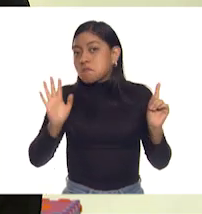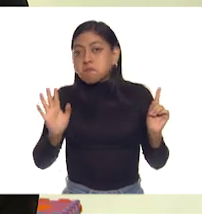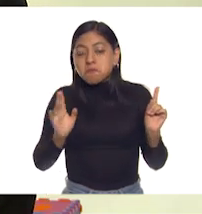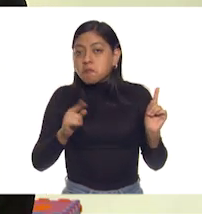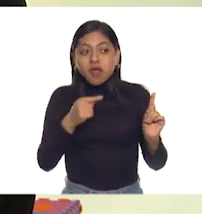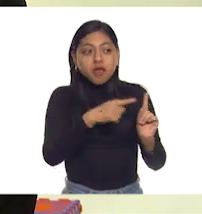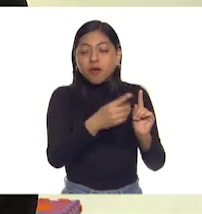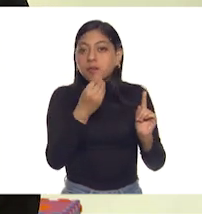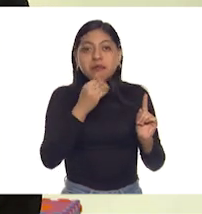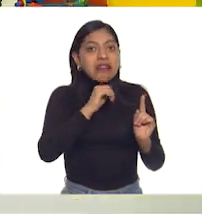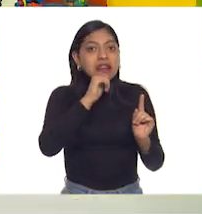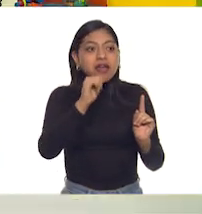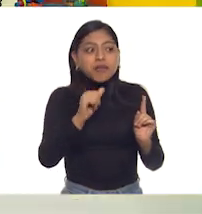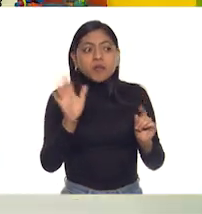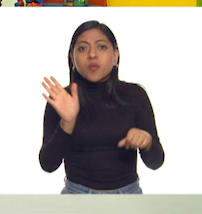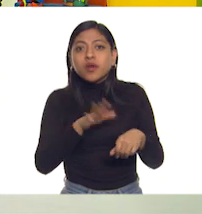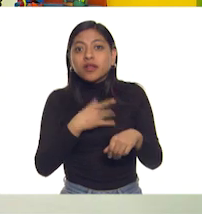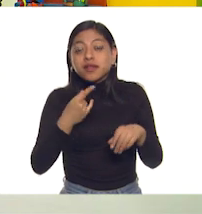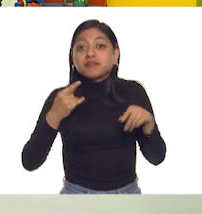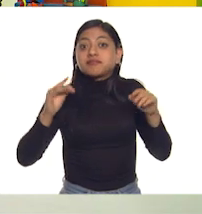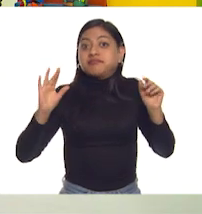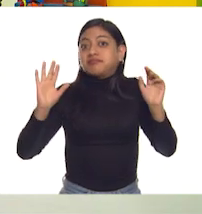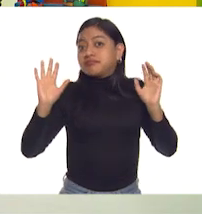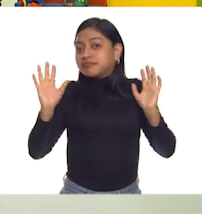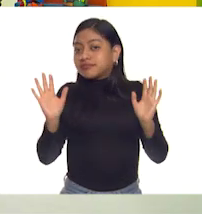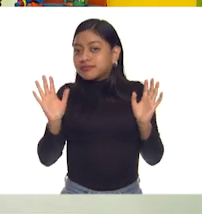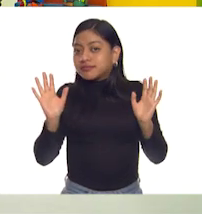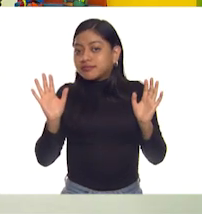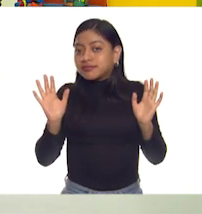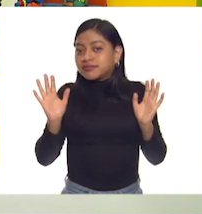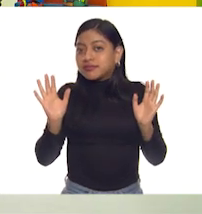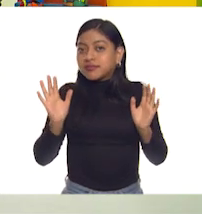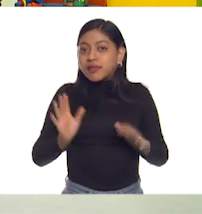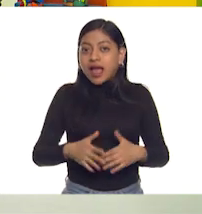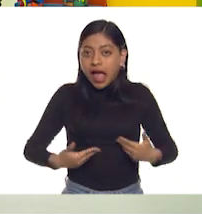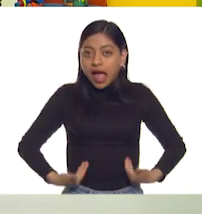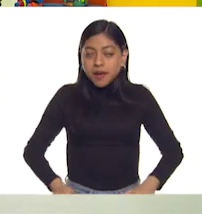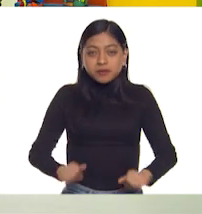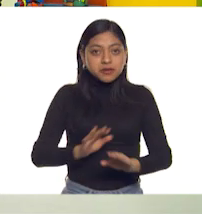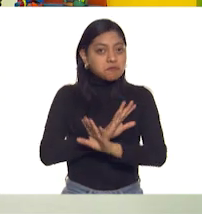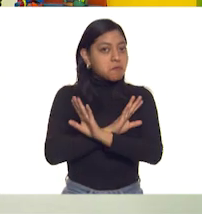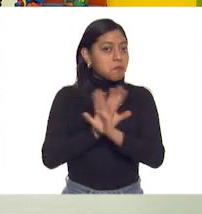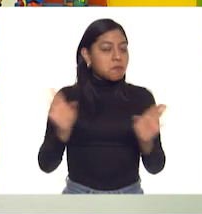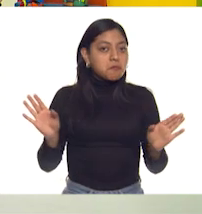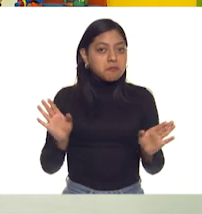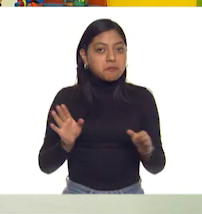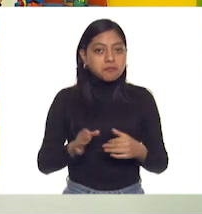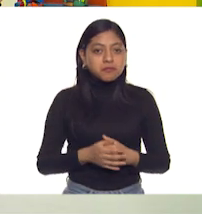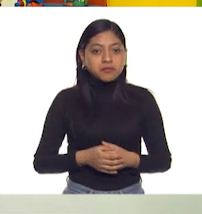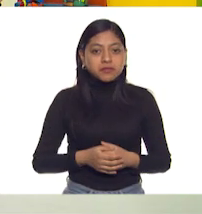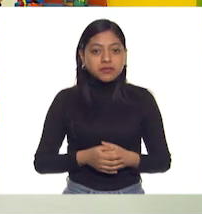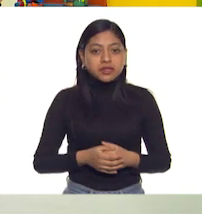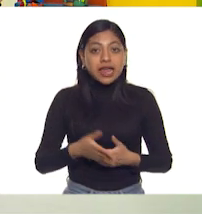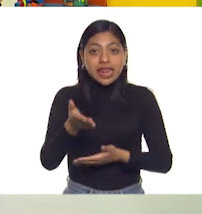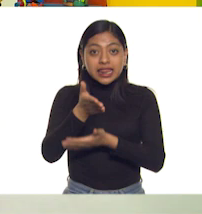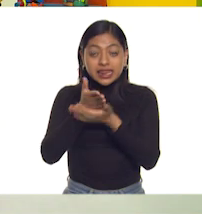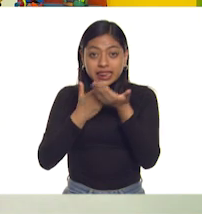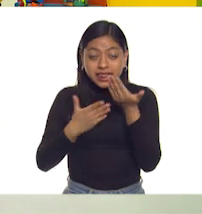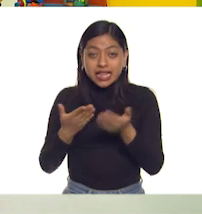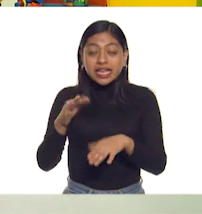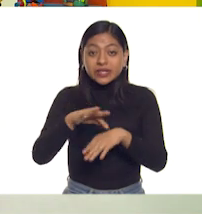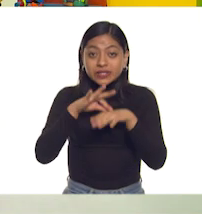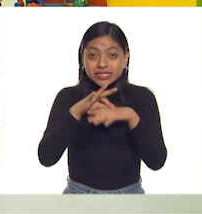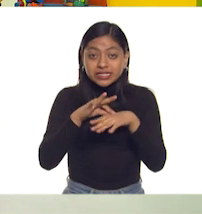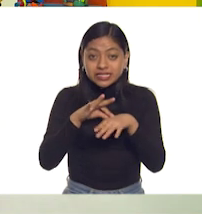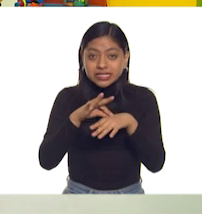qué? ¿Quién sabe por qué? Se le fue el hambre. Pero los tacos de bisté